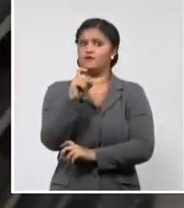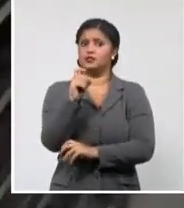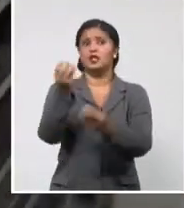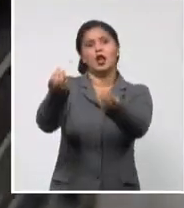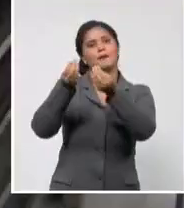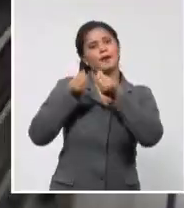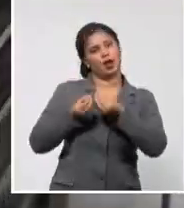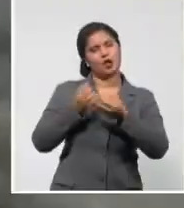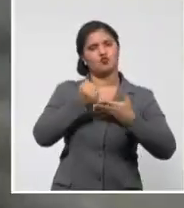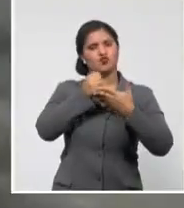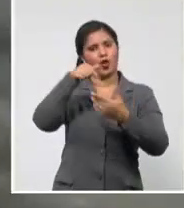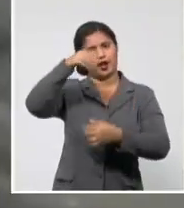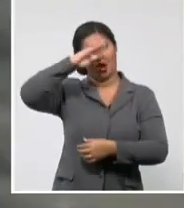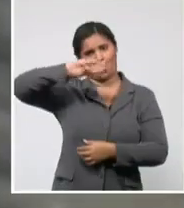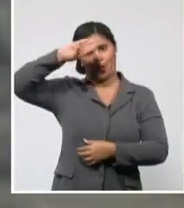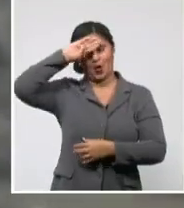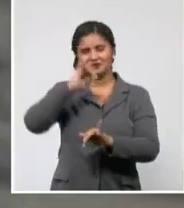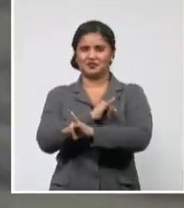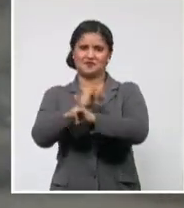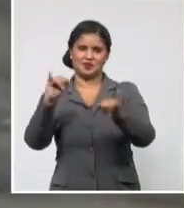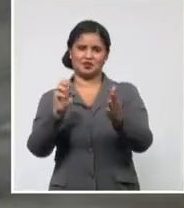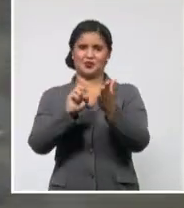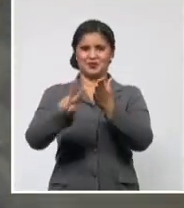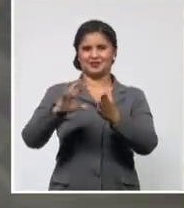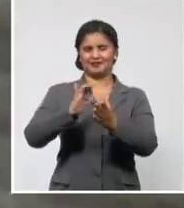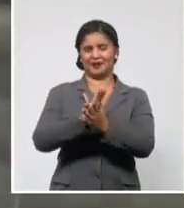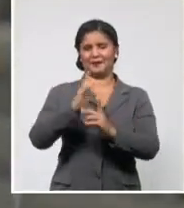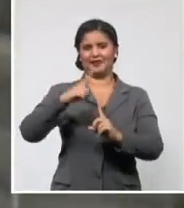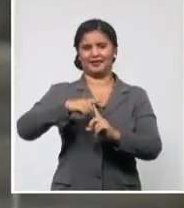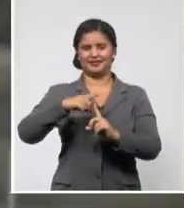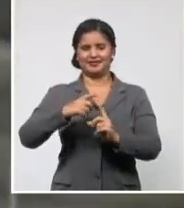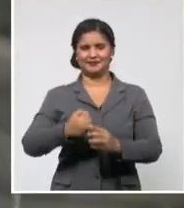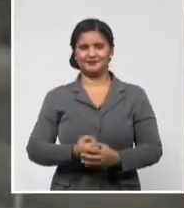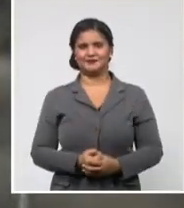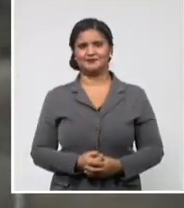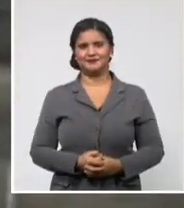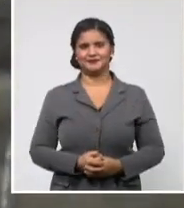Desde Matanzas, Mayar Hernández, Sistema Informativo de la Televisión Cubana.